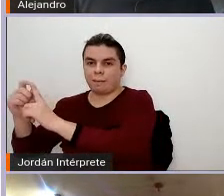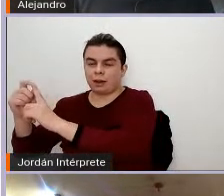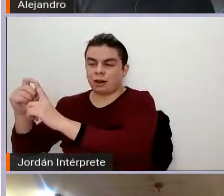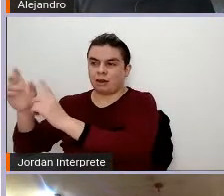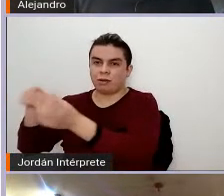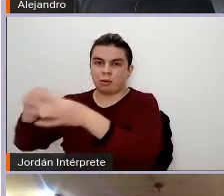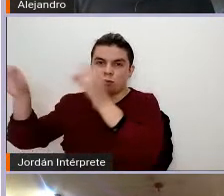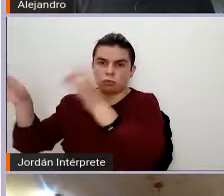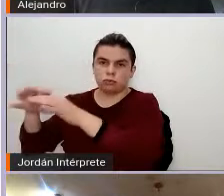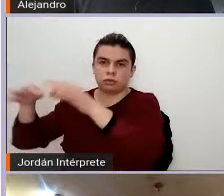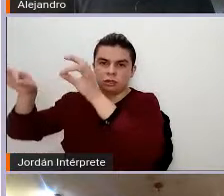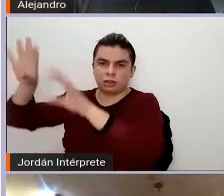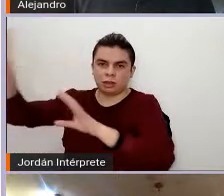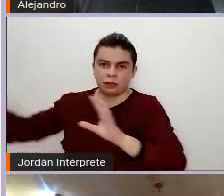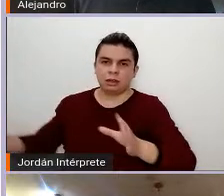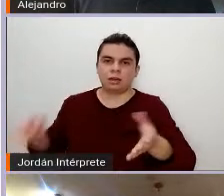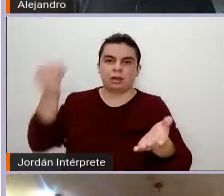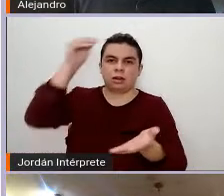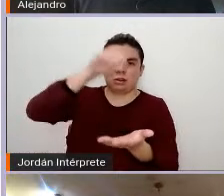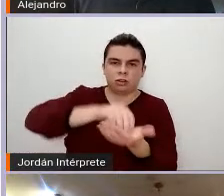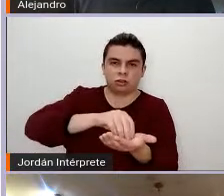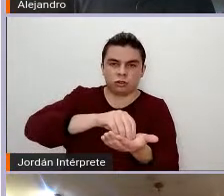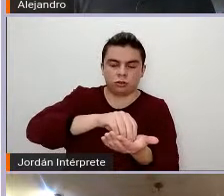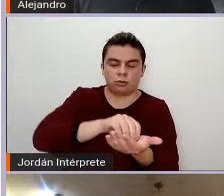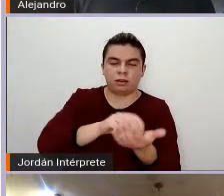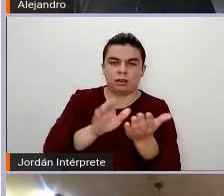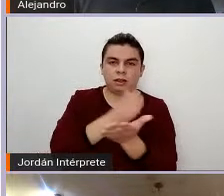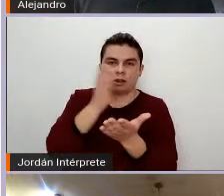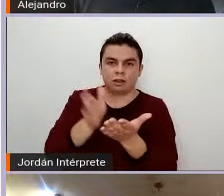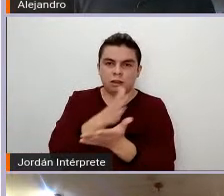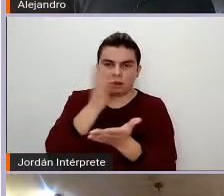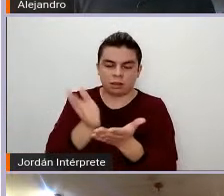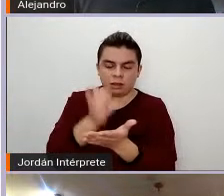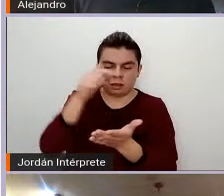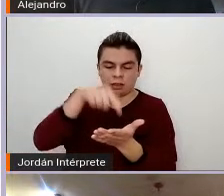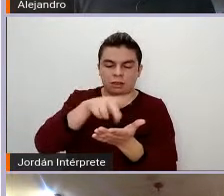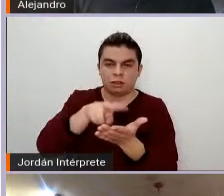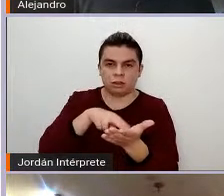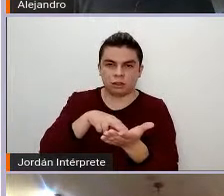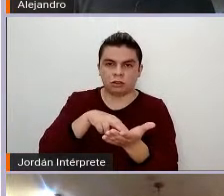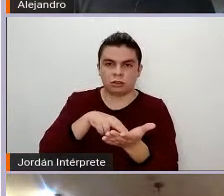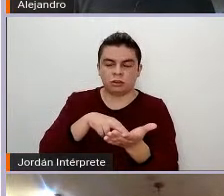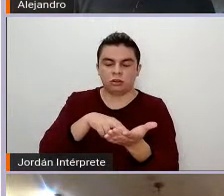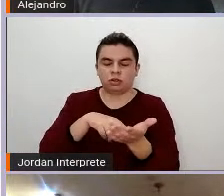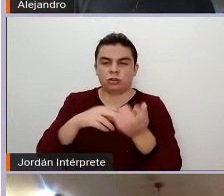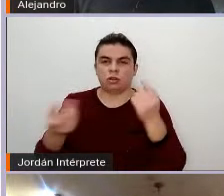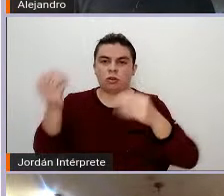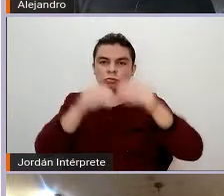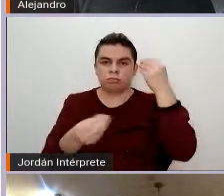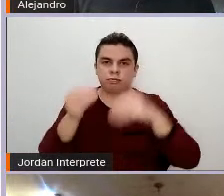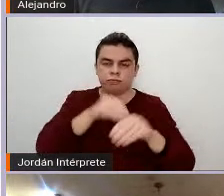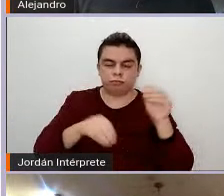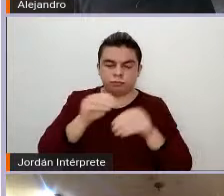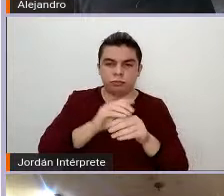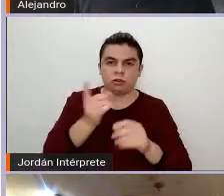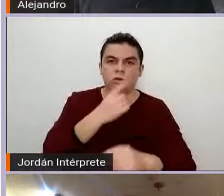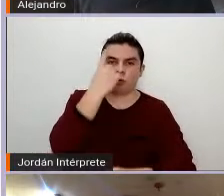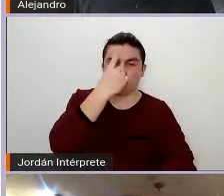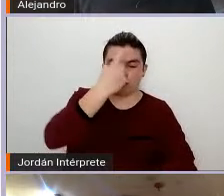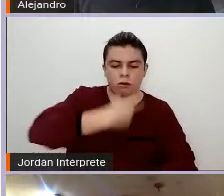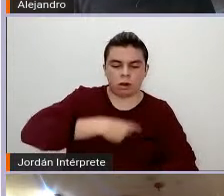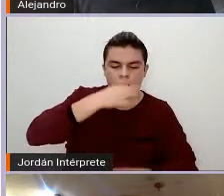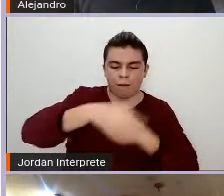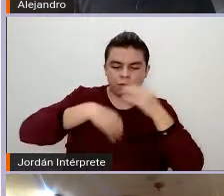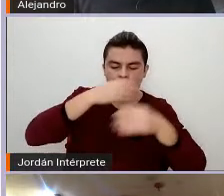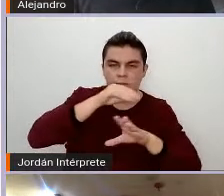y conciencias independientes que derribaban las formas oficiales de la novela europea, en su mayoría monológica